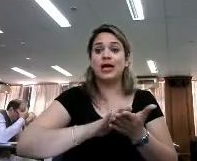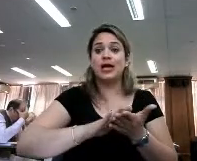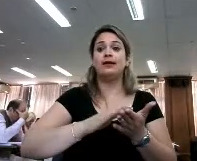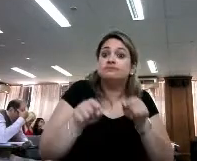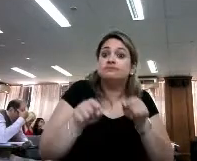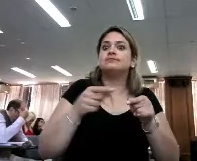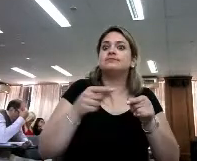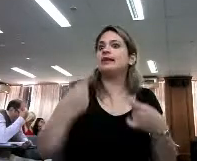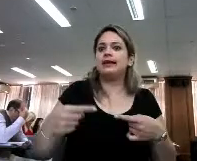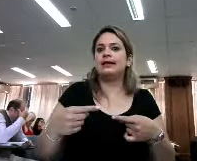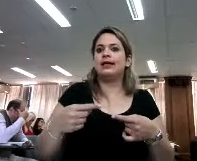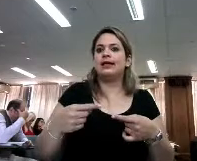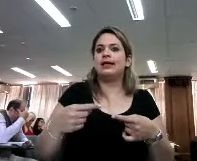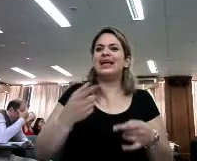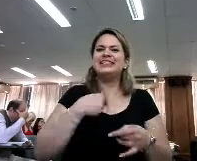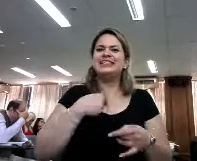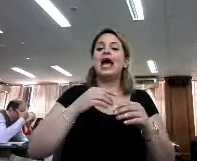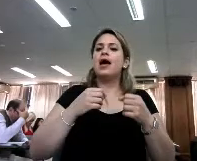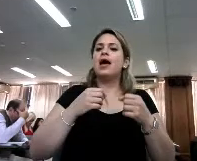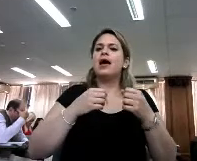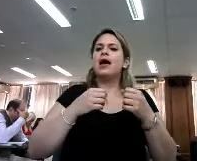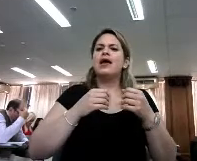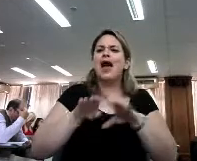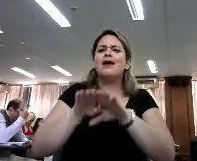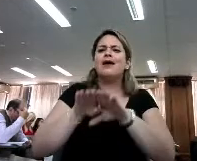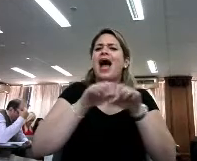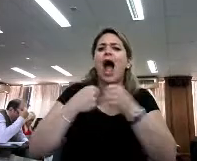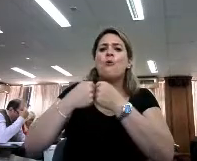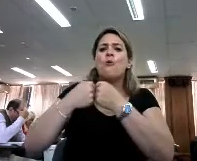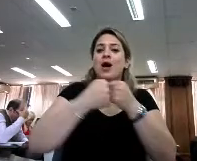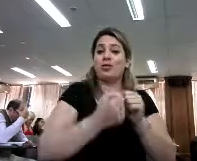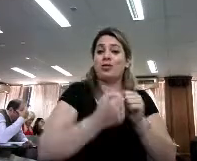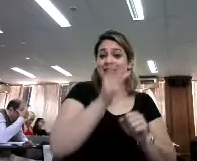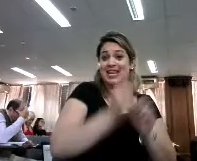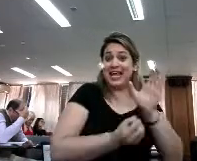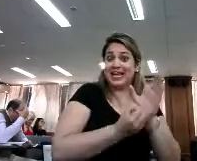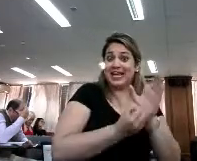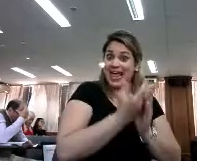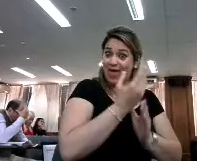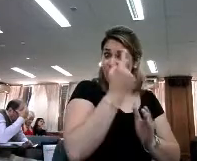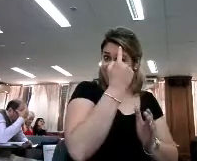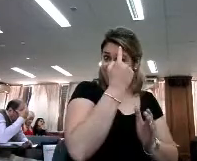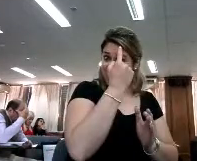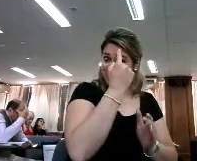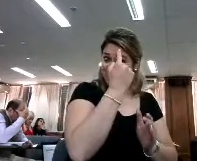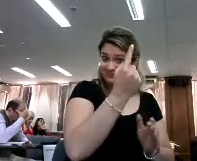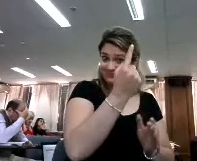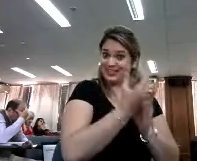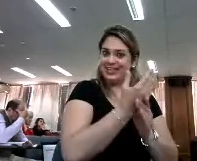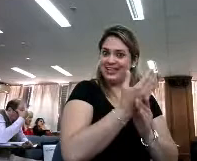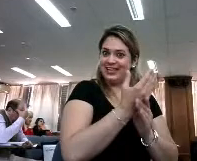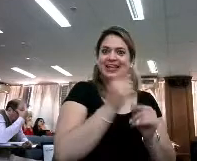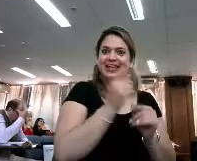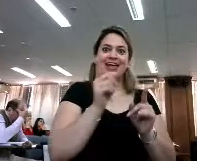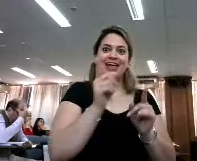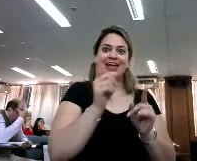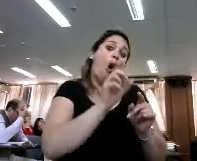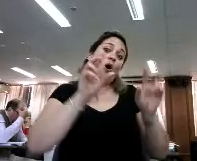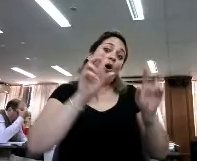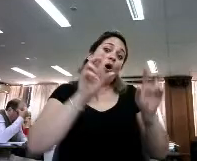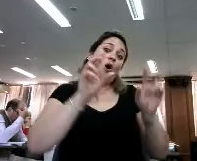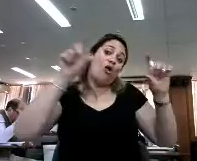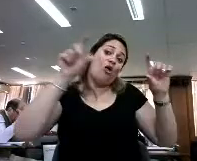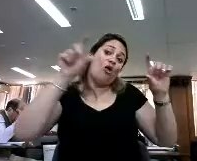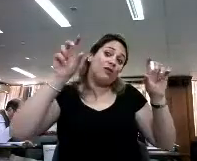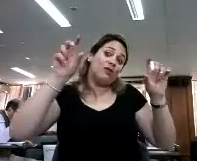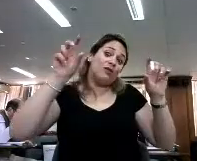precisamente generar esa comunión entre los creadores, a su vez, y o titulares o